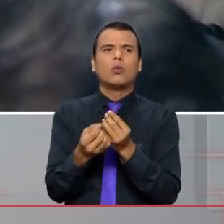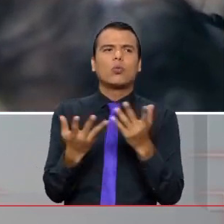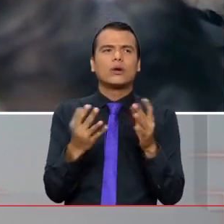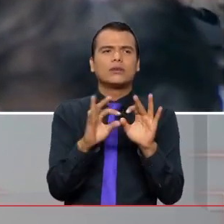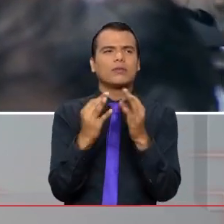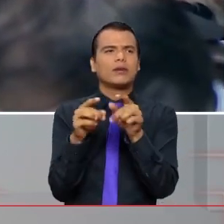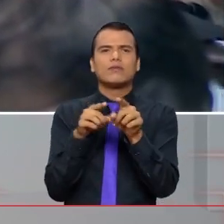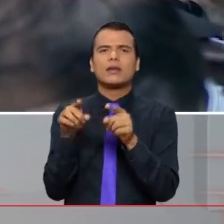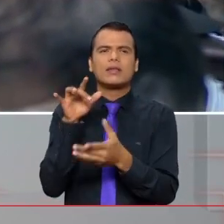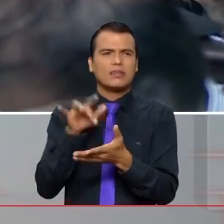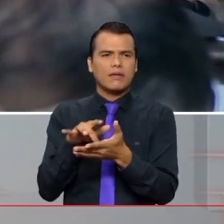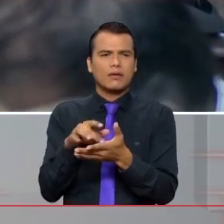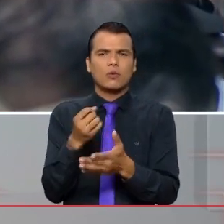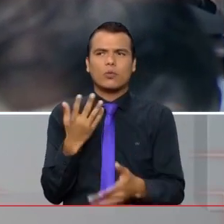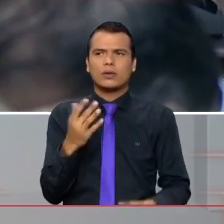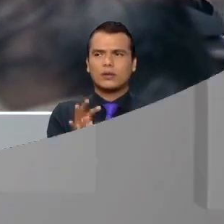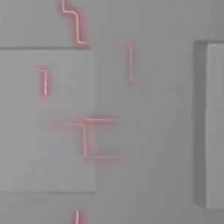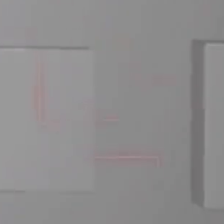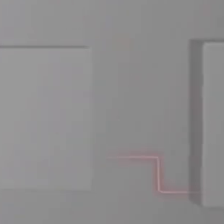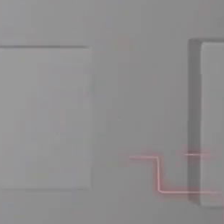de Cali.